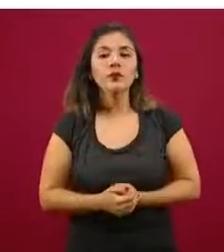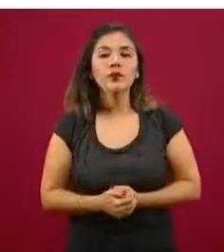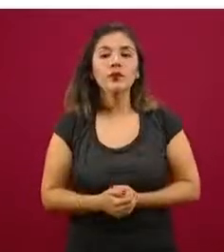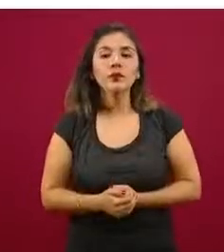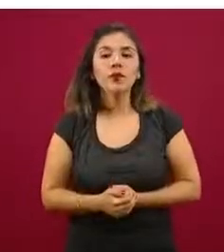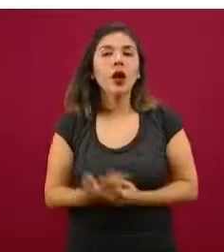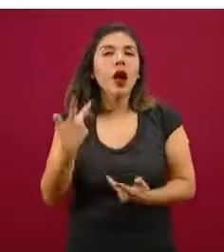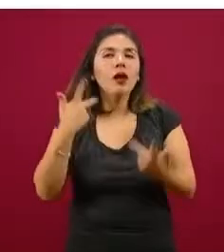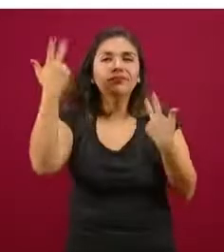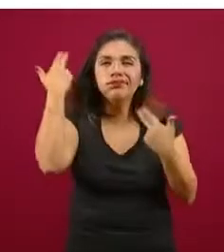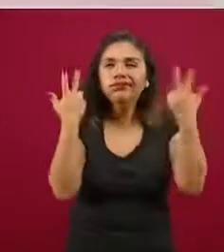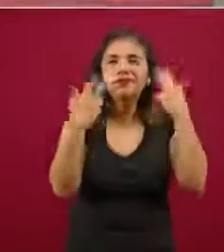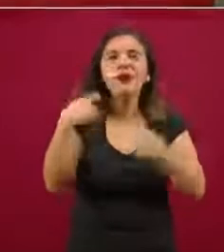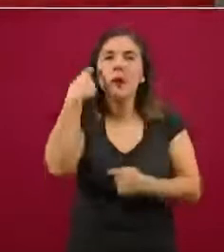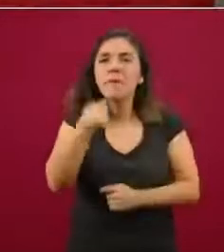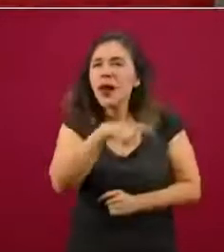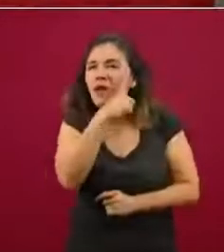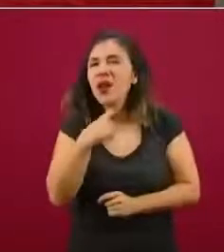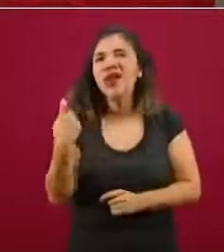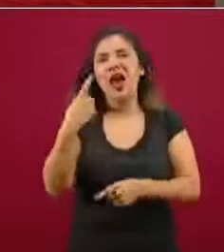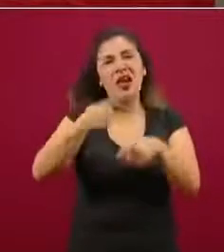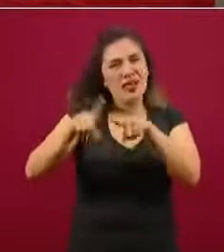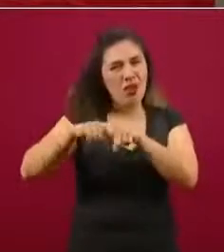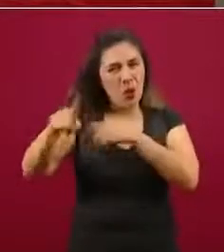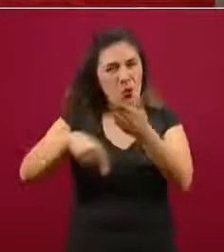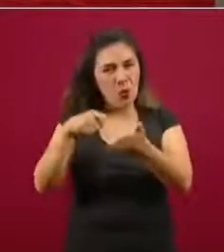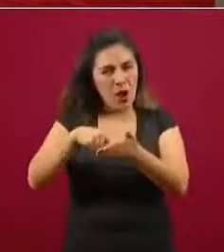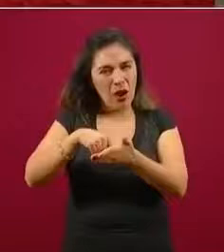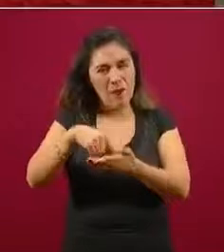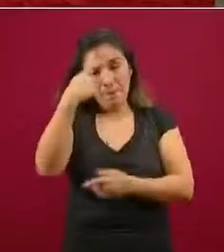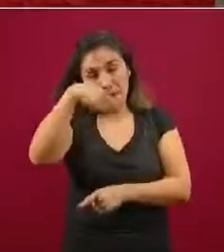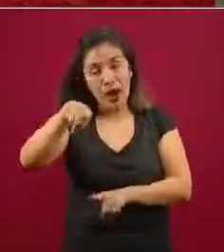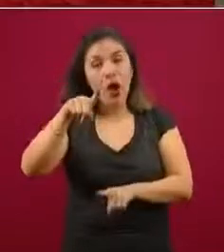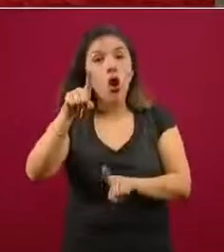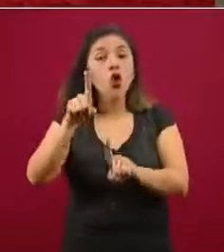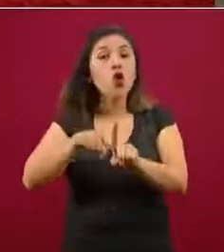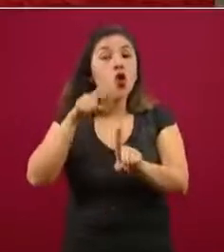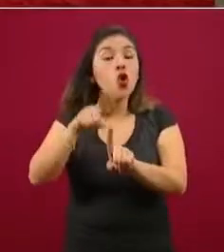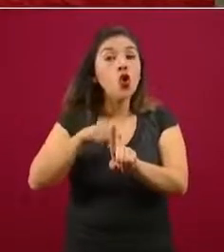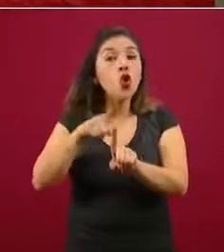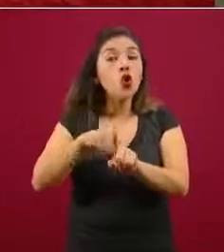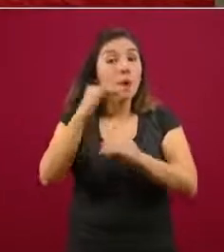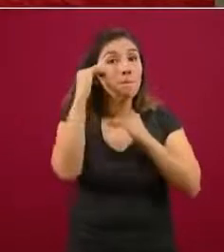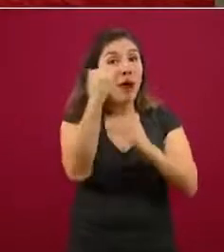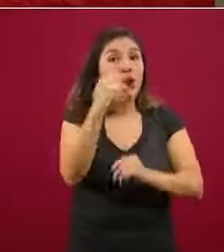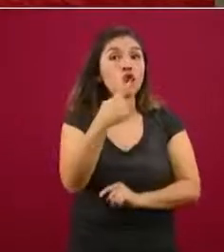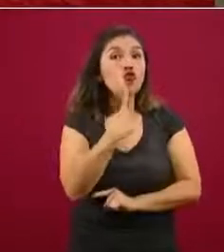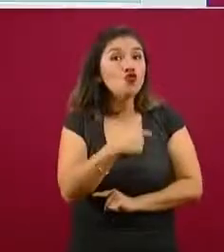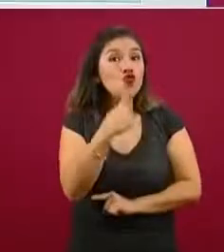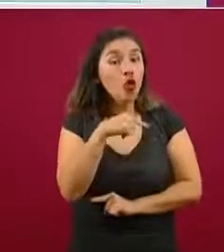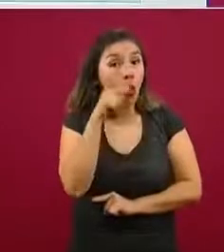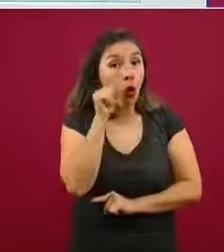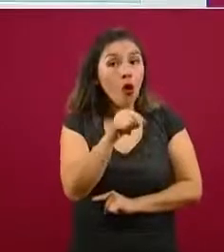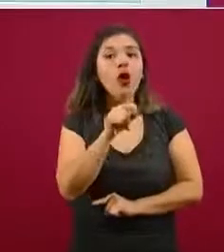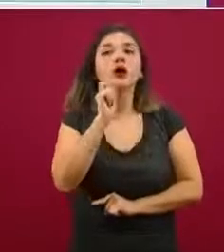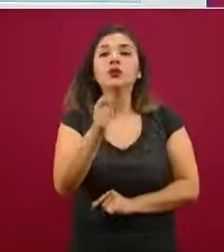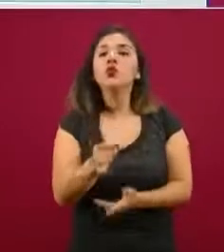las peluquerías, barberías, estéticas, en el nivel de riesgo máximo, que es el rojo,